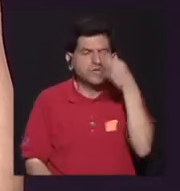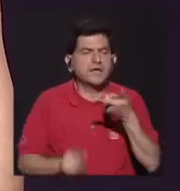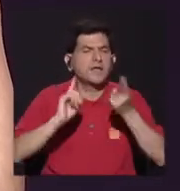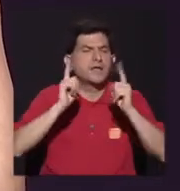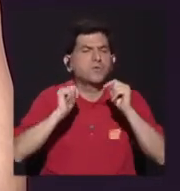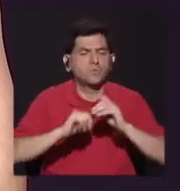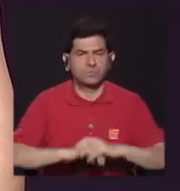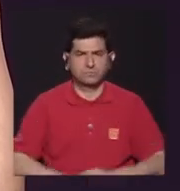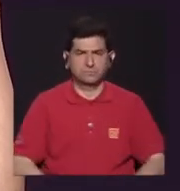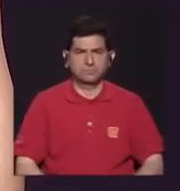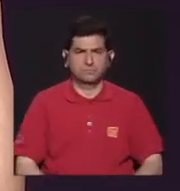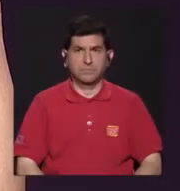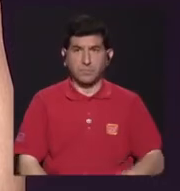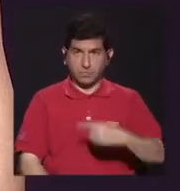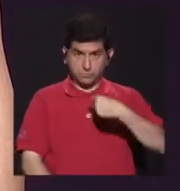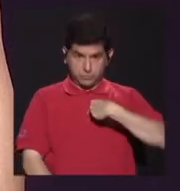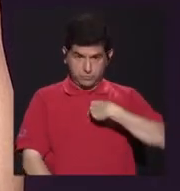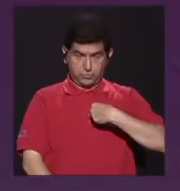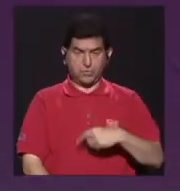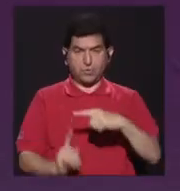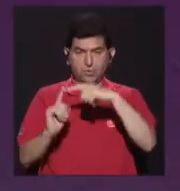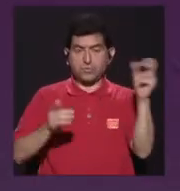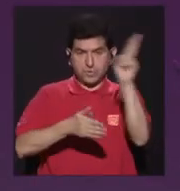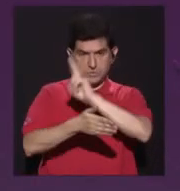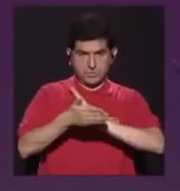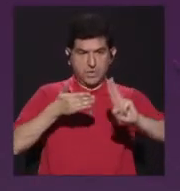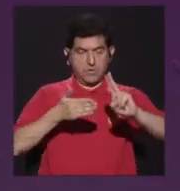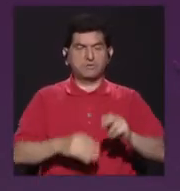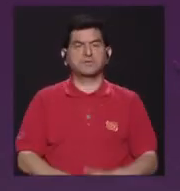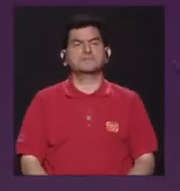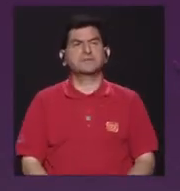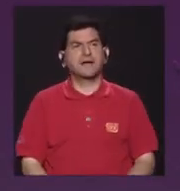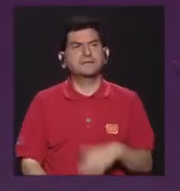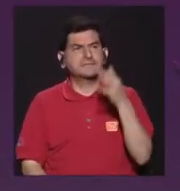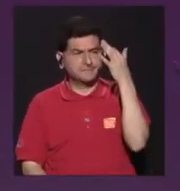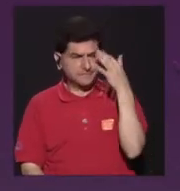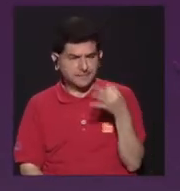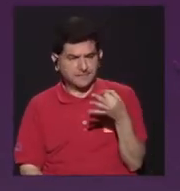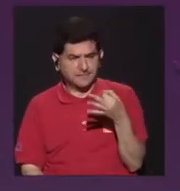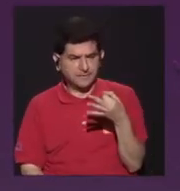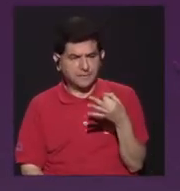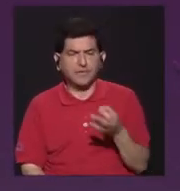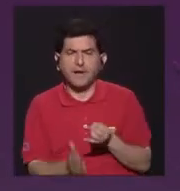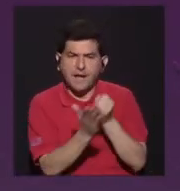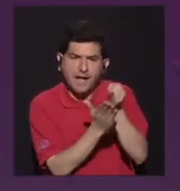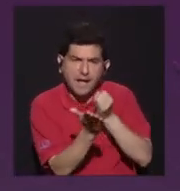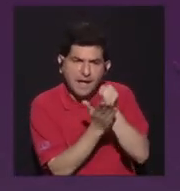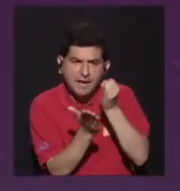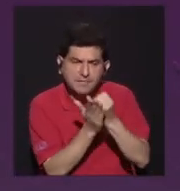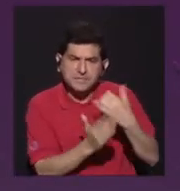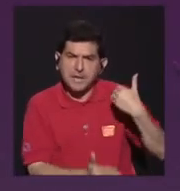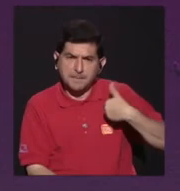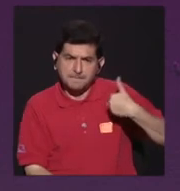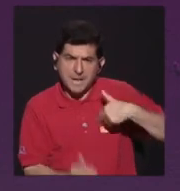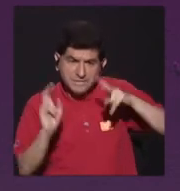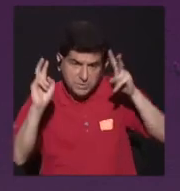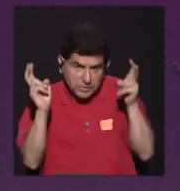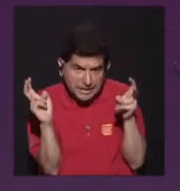consideras? Bueno, yo desde la academia, ¿verdad?, diría que cuando investigamos de masculinidad